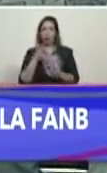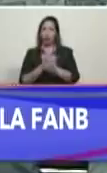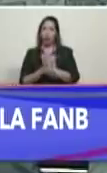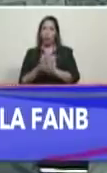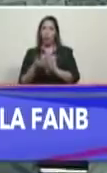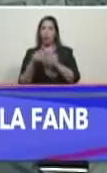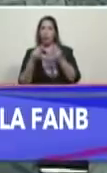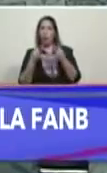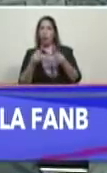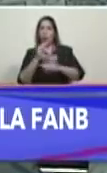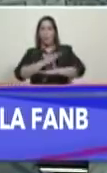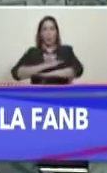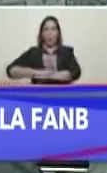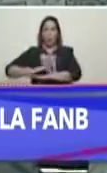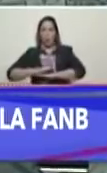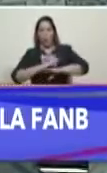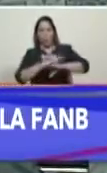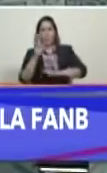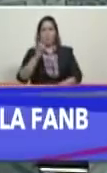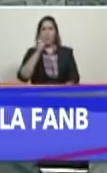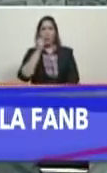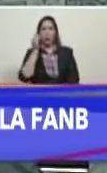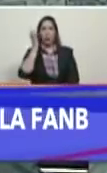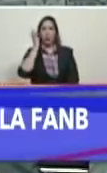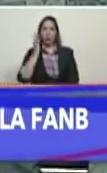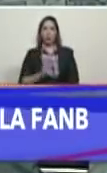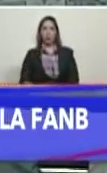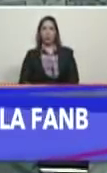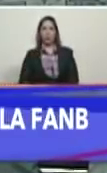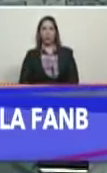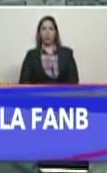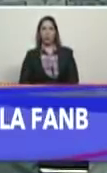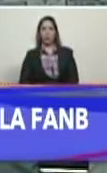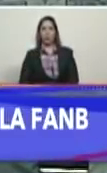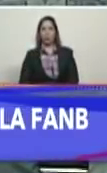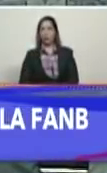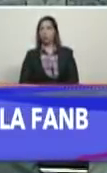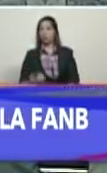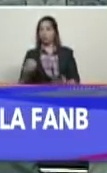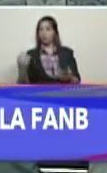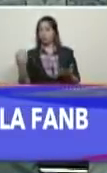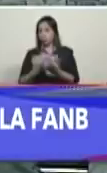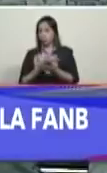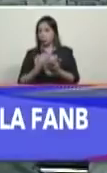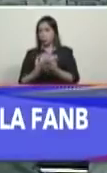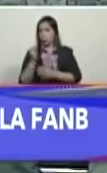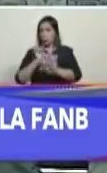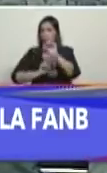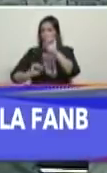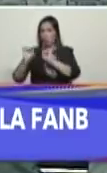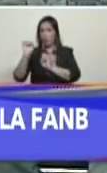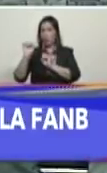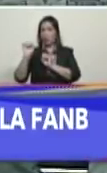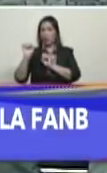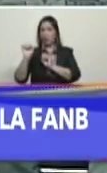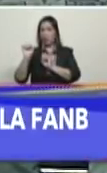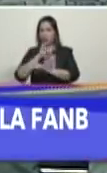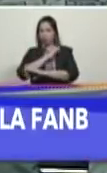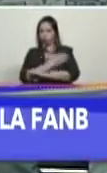venezolanos y las venezolanas. Ese carácter rebelde, bravío que